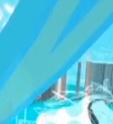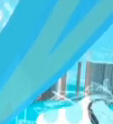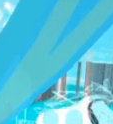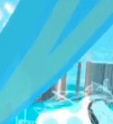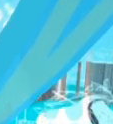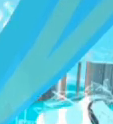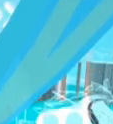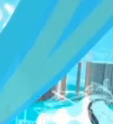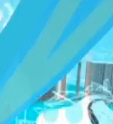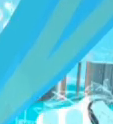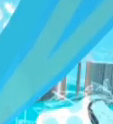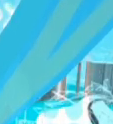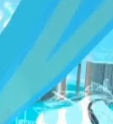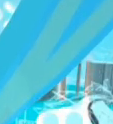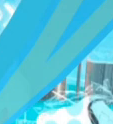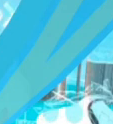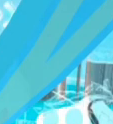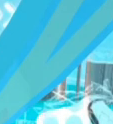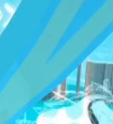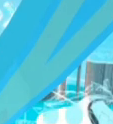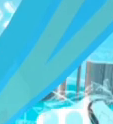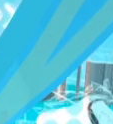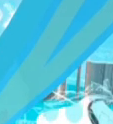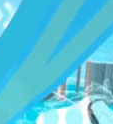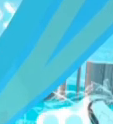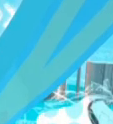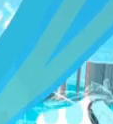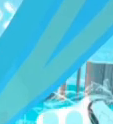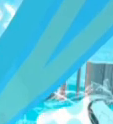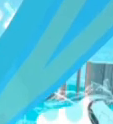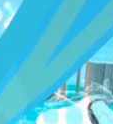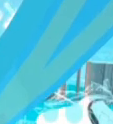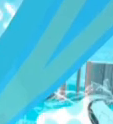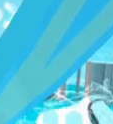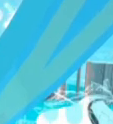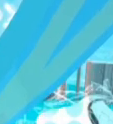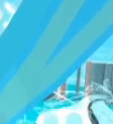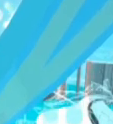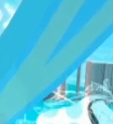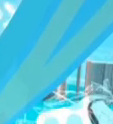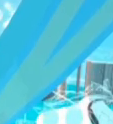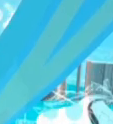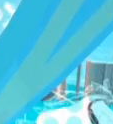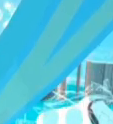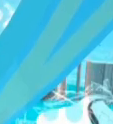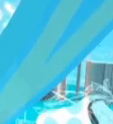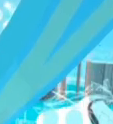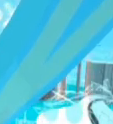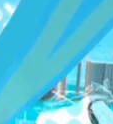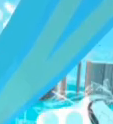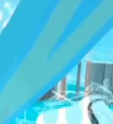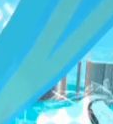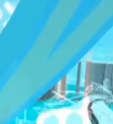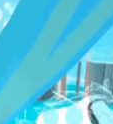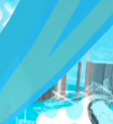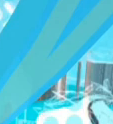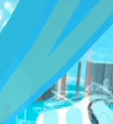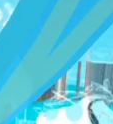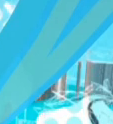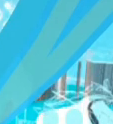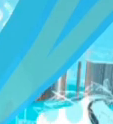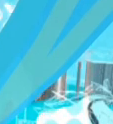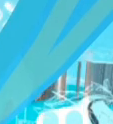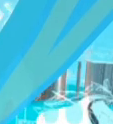teléfono asignado a la defensora de los habitantes, que se calificaron como delito peculado, fueron sobreseídos. Eso no es